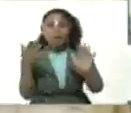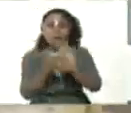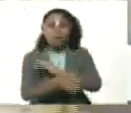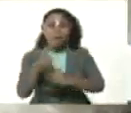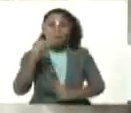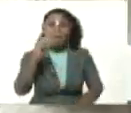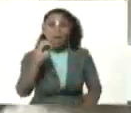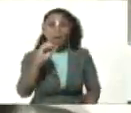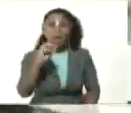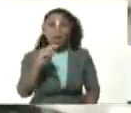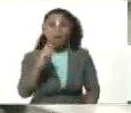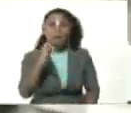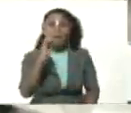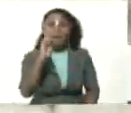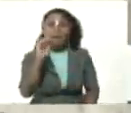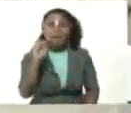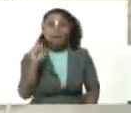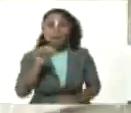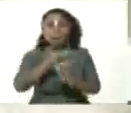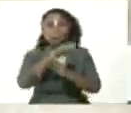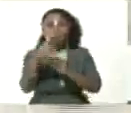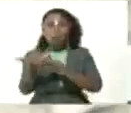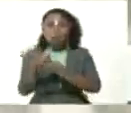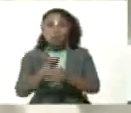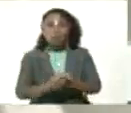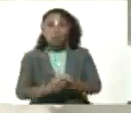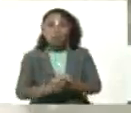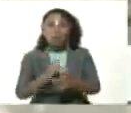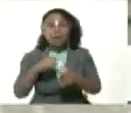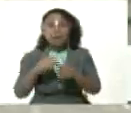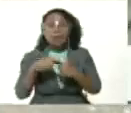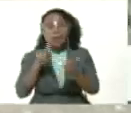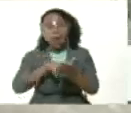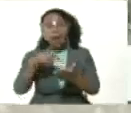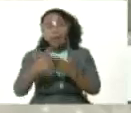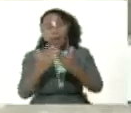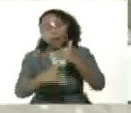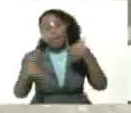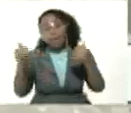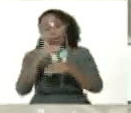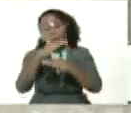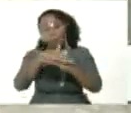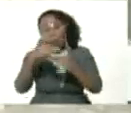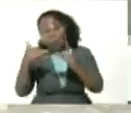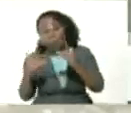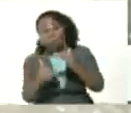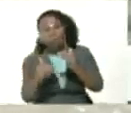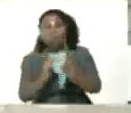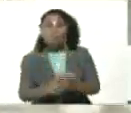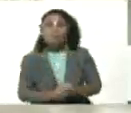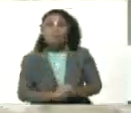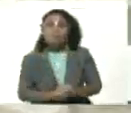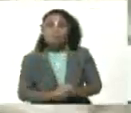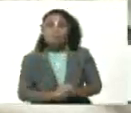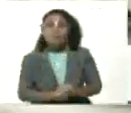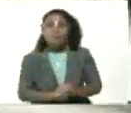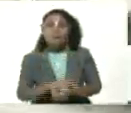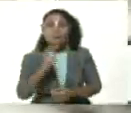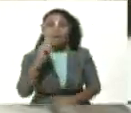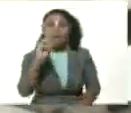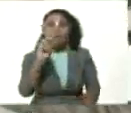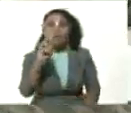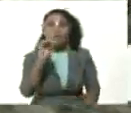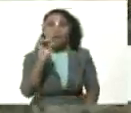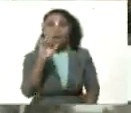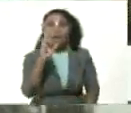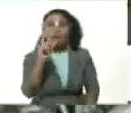Mocotíes se creció y se desbordó. Entonces le cayó por encima y por abajo a Tobar